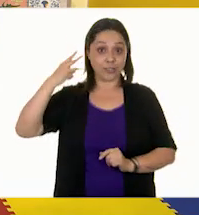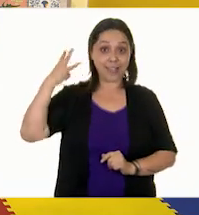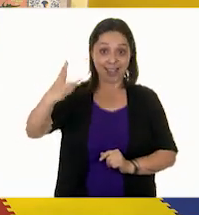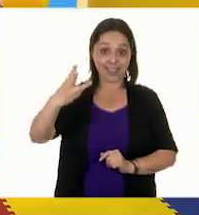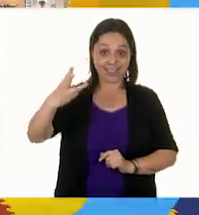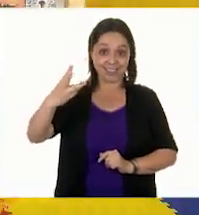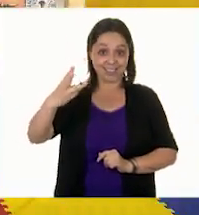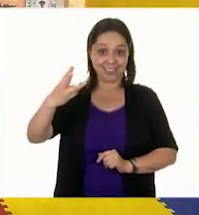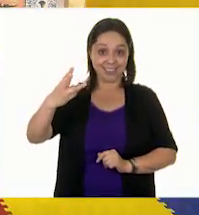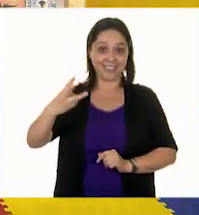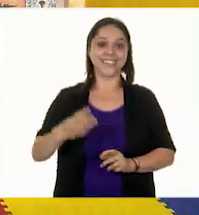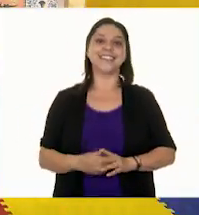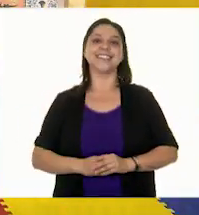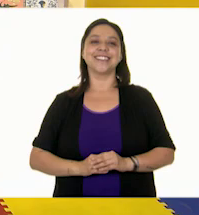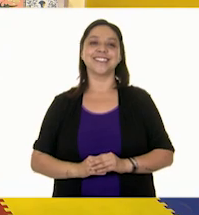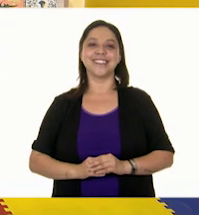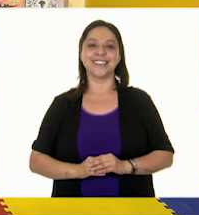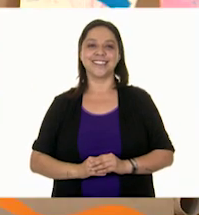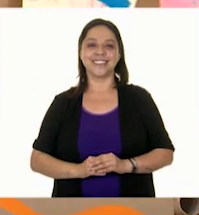tres.